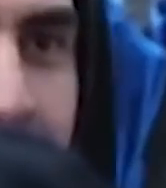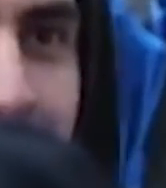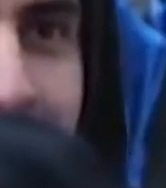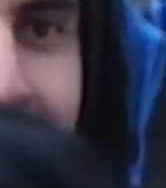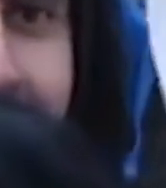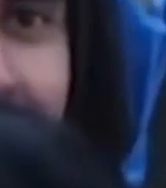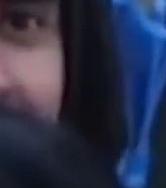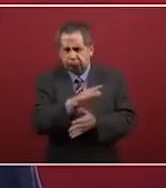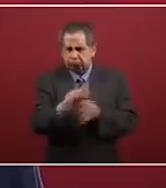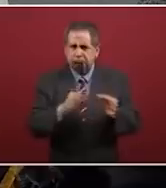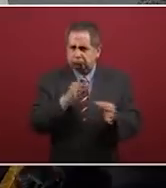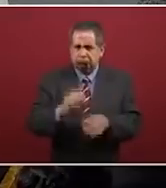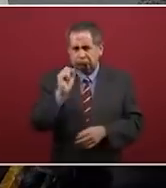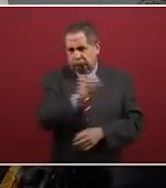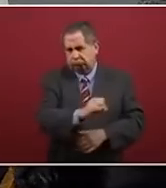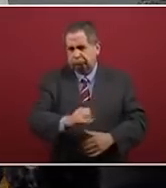trabajar...